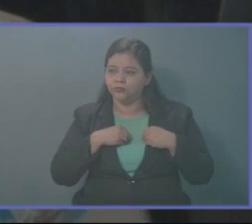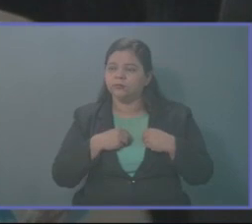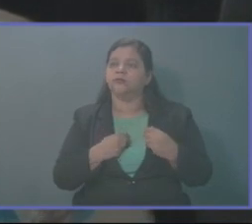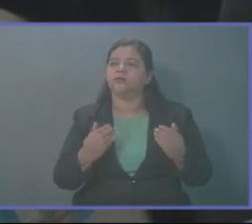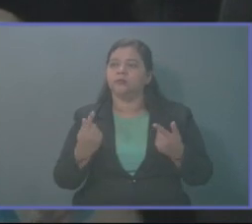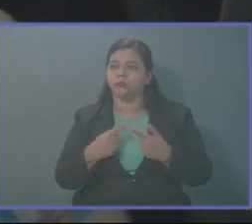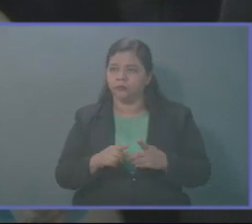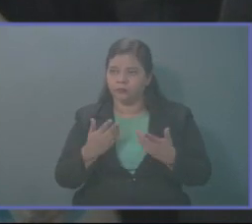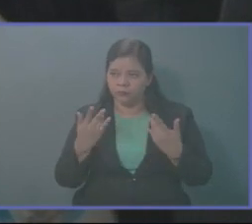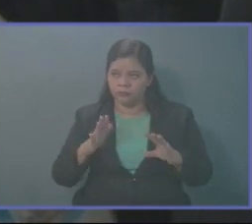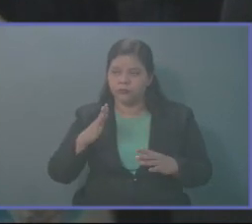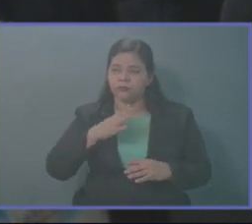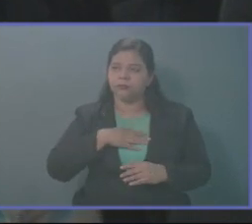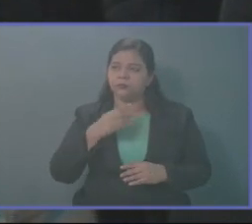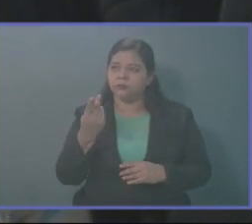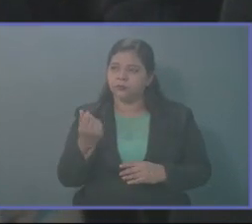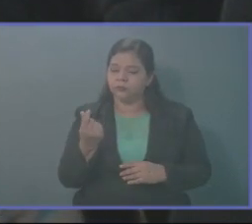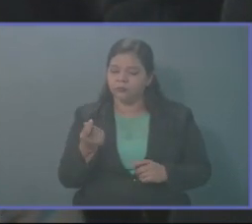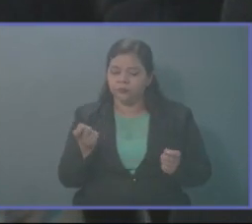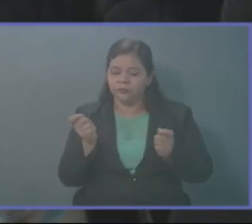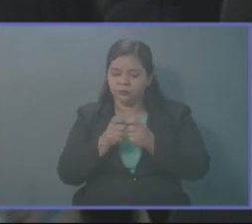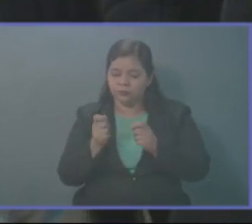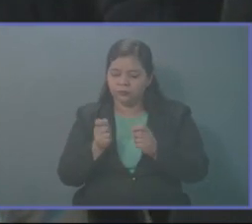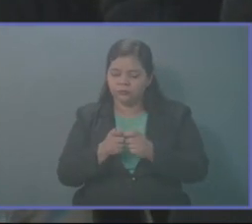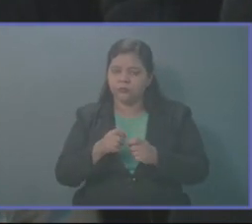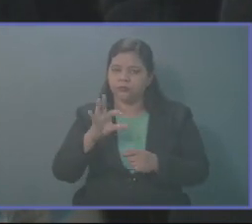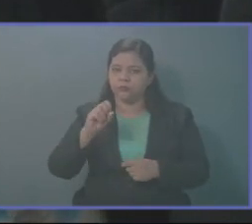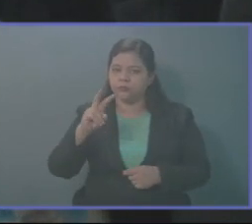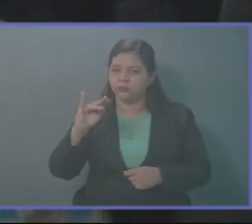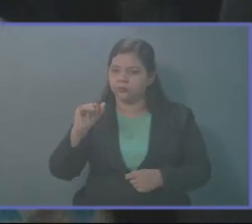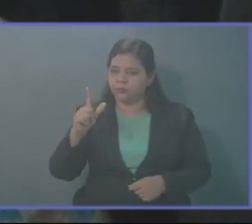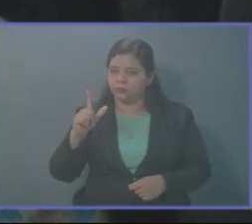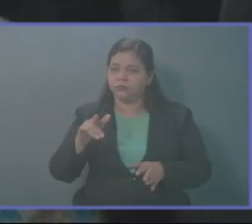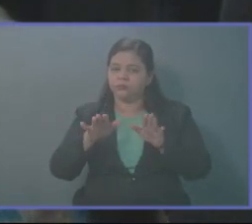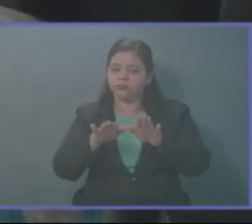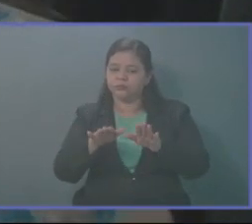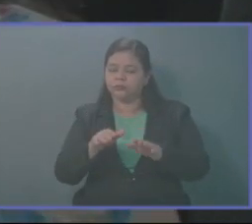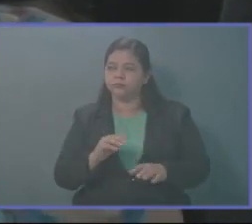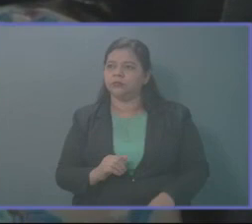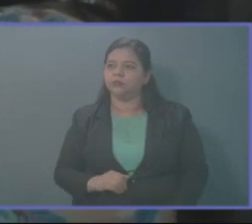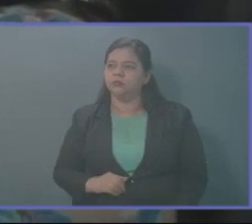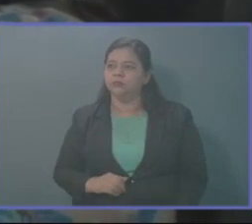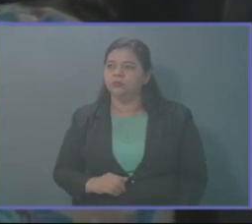sacan fondos, en este caso específico, del FOVIAL. Gracias, presidente.